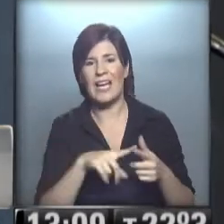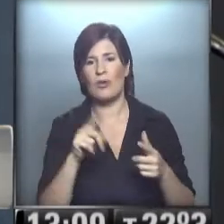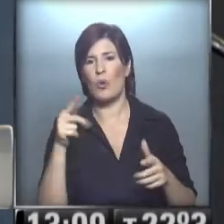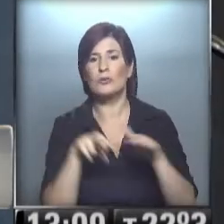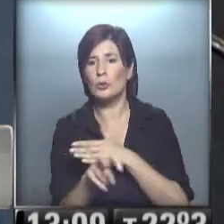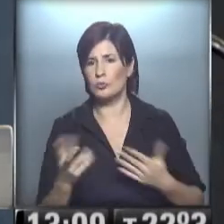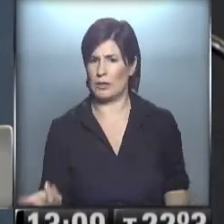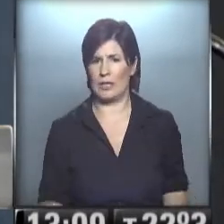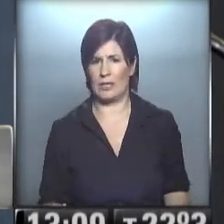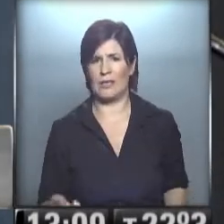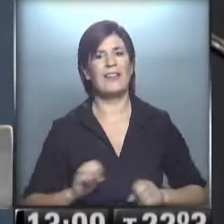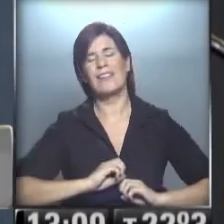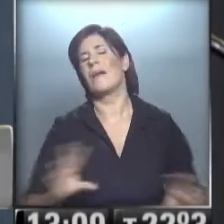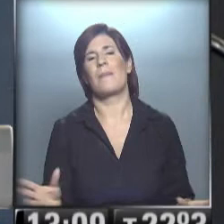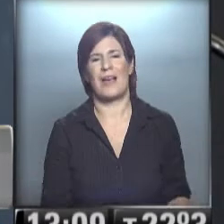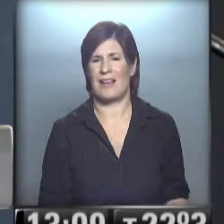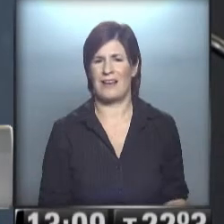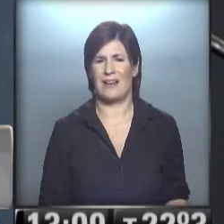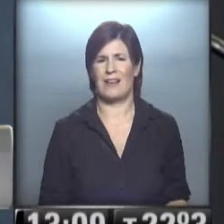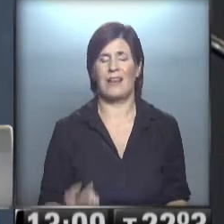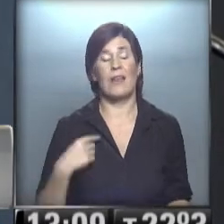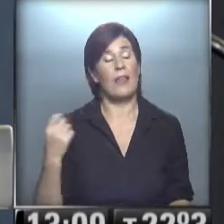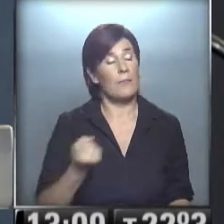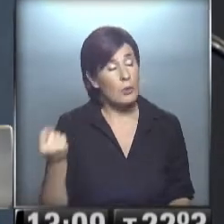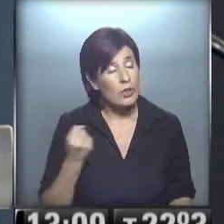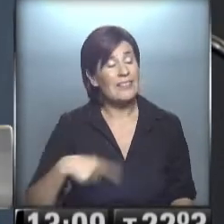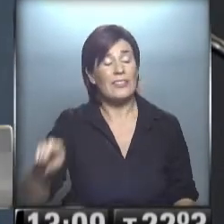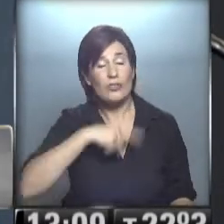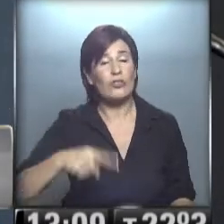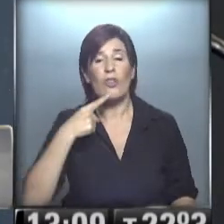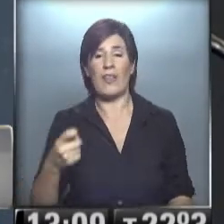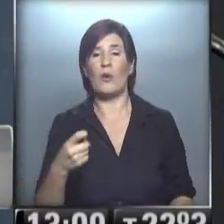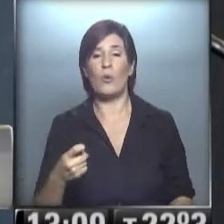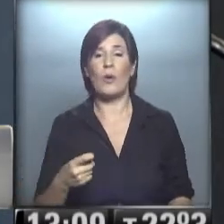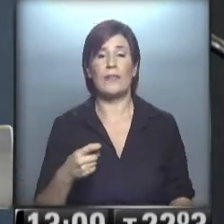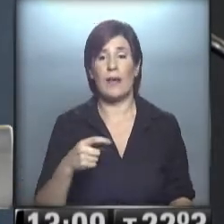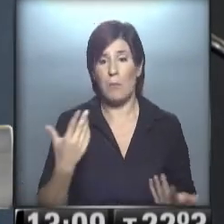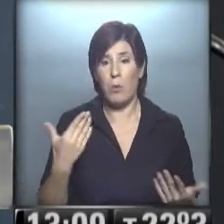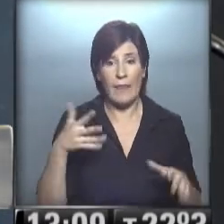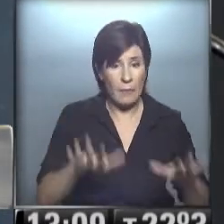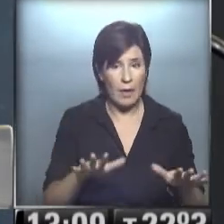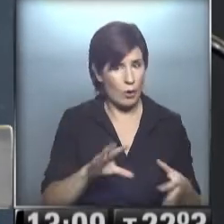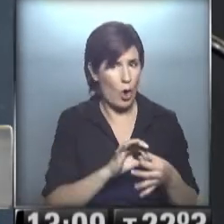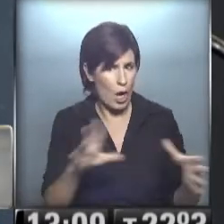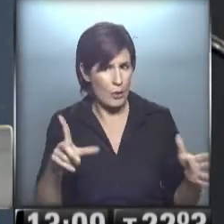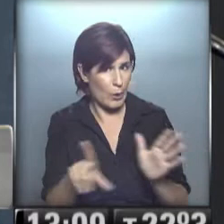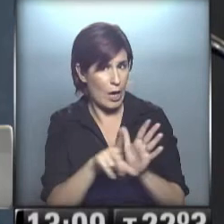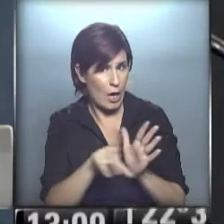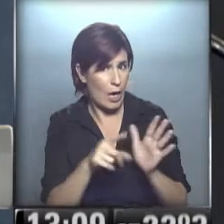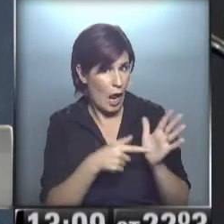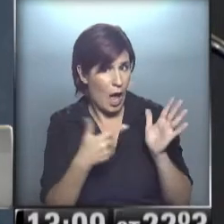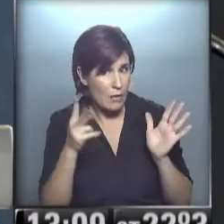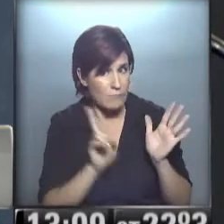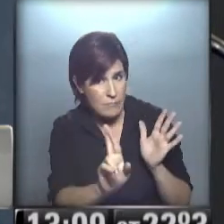es decir es absolutamente imprescindible observar que el legítimo ejercicio el derecho de huelga está debidamente asociado a la